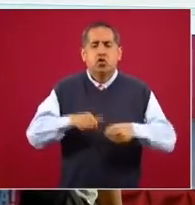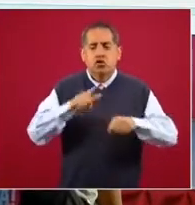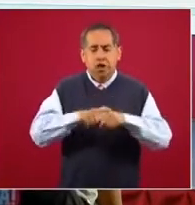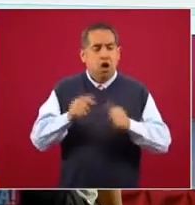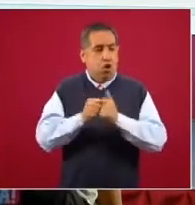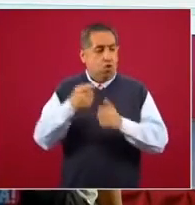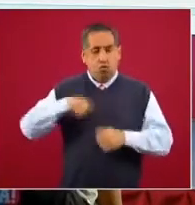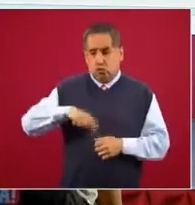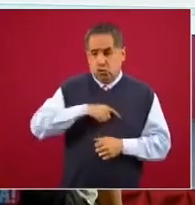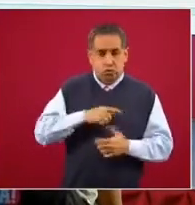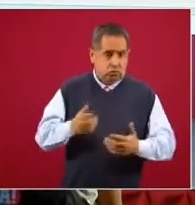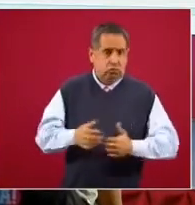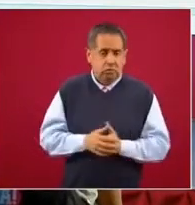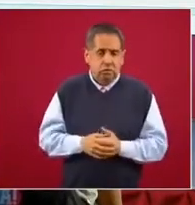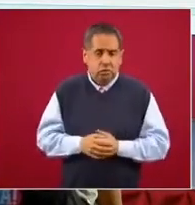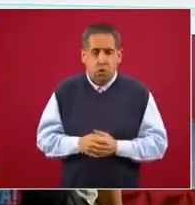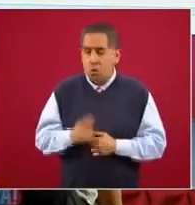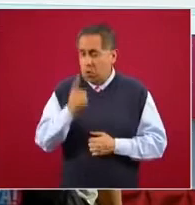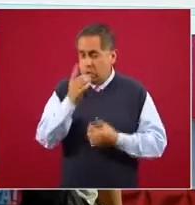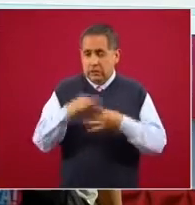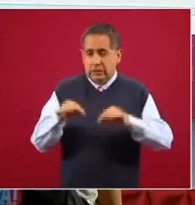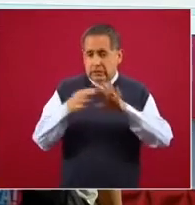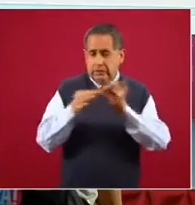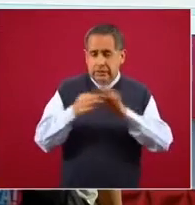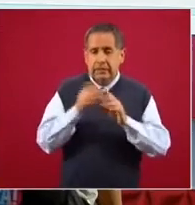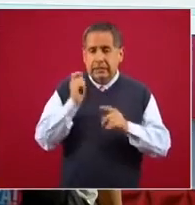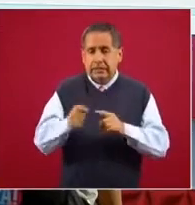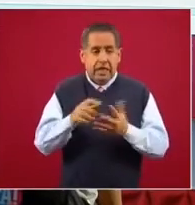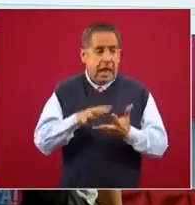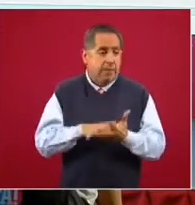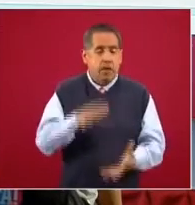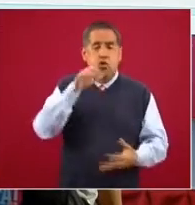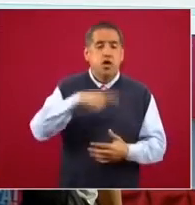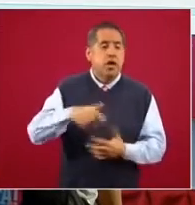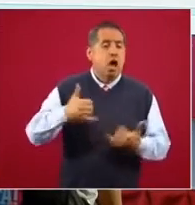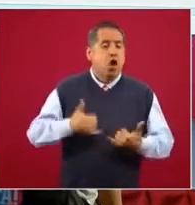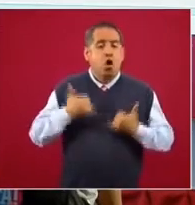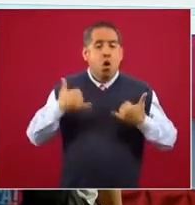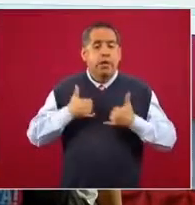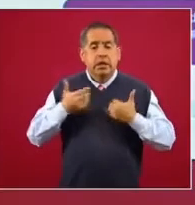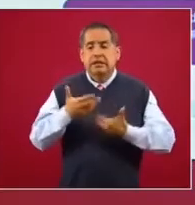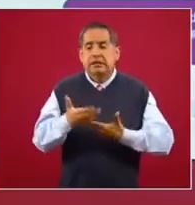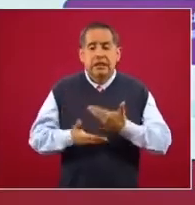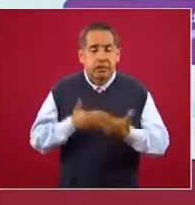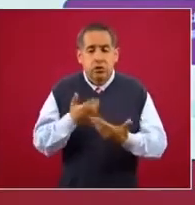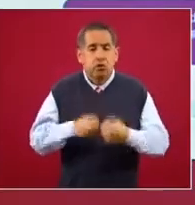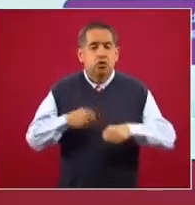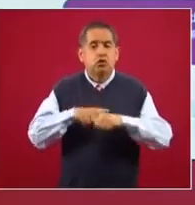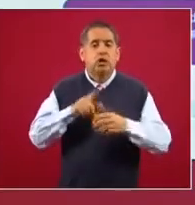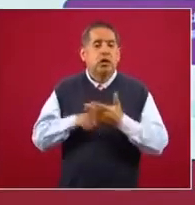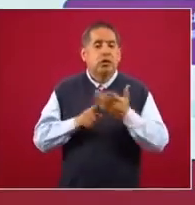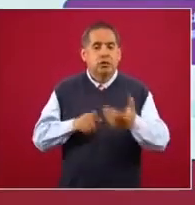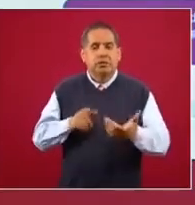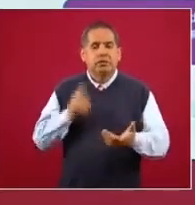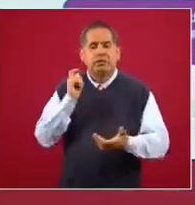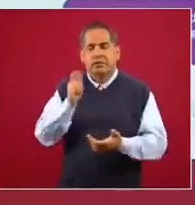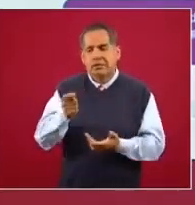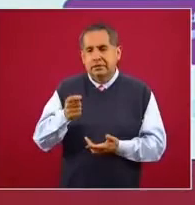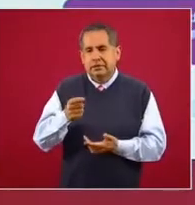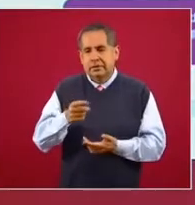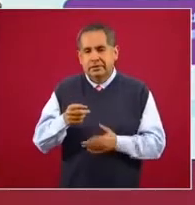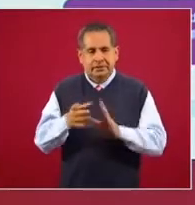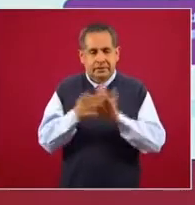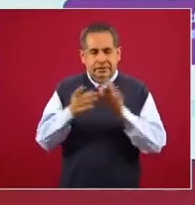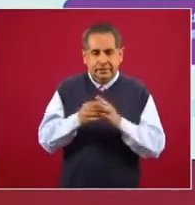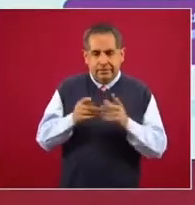con nosotros. Aquí una parte fundamental es que la mayoría de los jóvenes que están haciendo su servicio social con nosotros